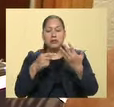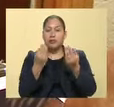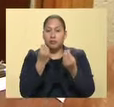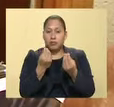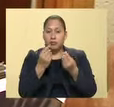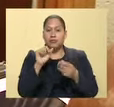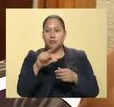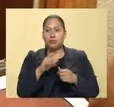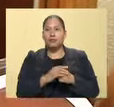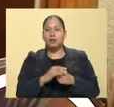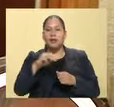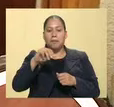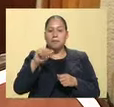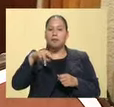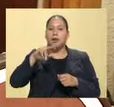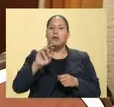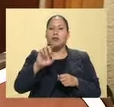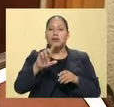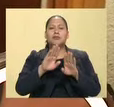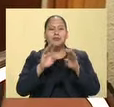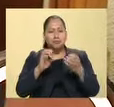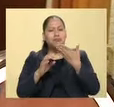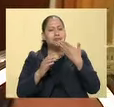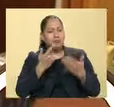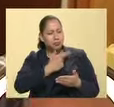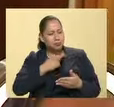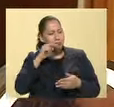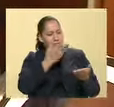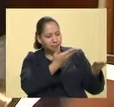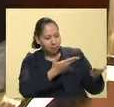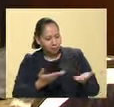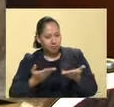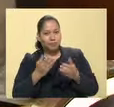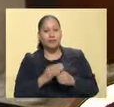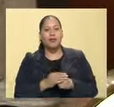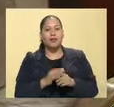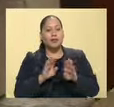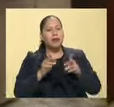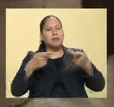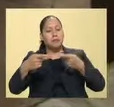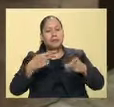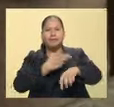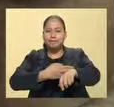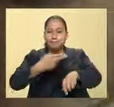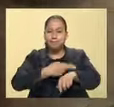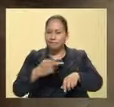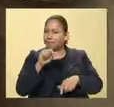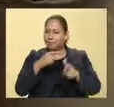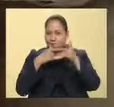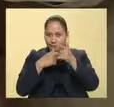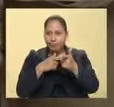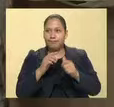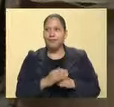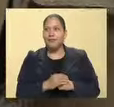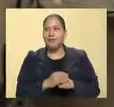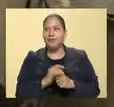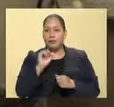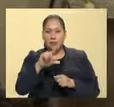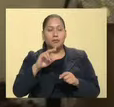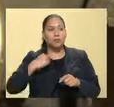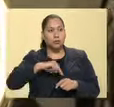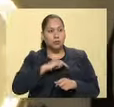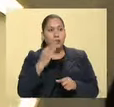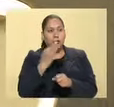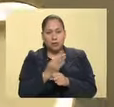Mi querido Manuel, ¿cómo estás? Bien, con el gusto de recibirlos aquí en los preparativos, en donde nos